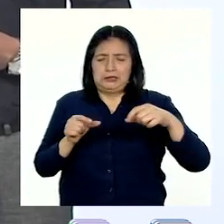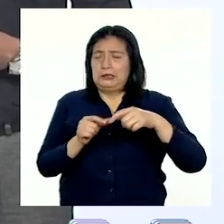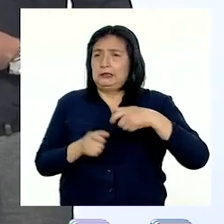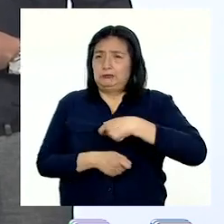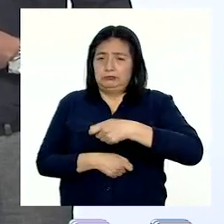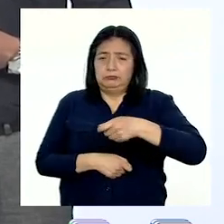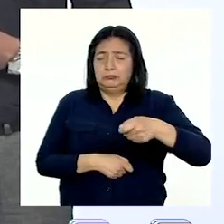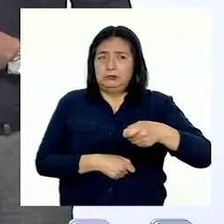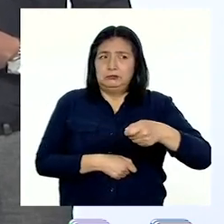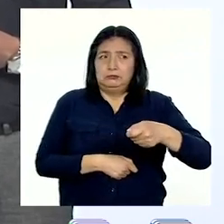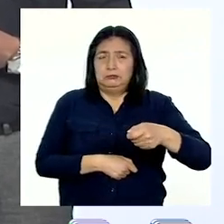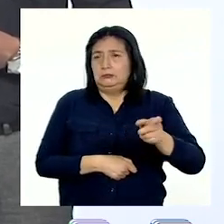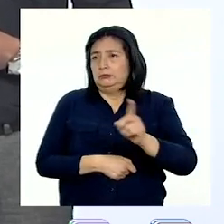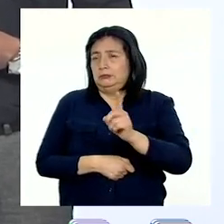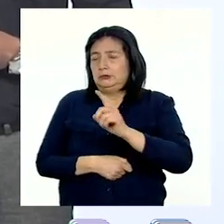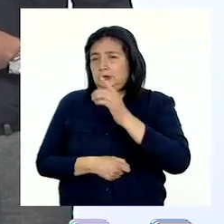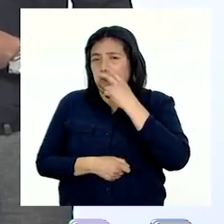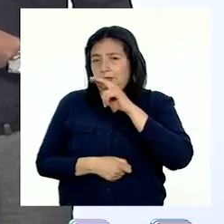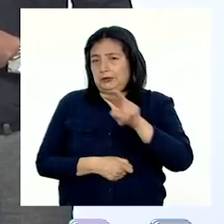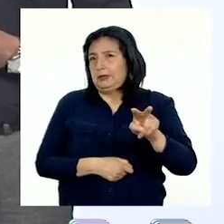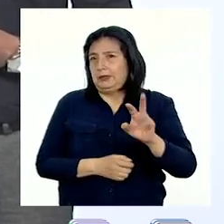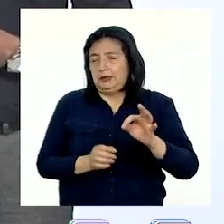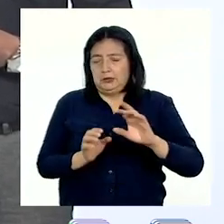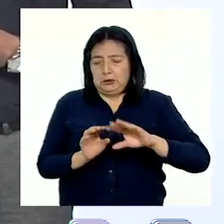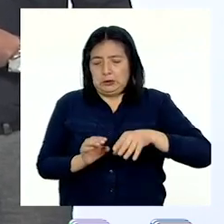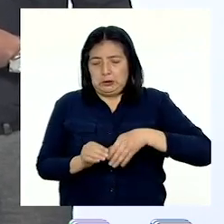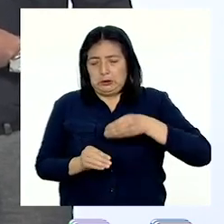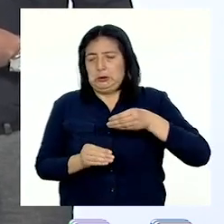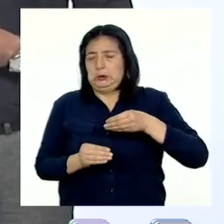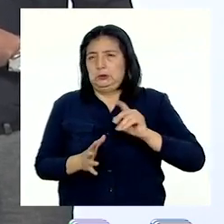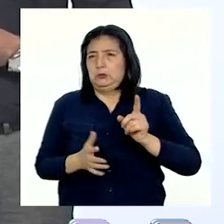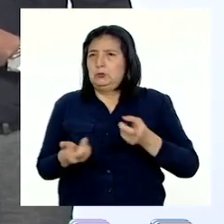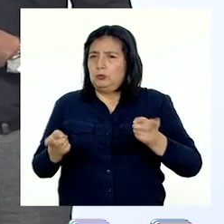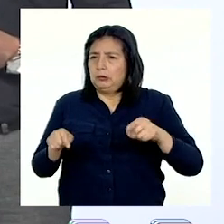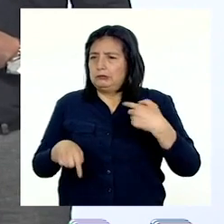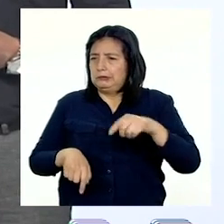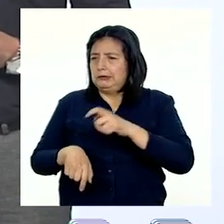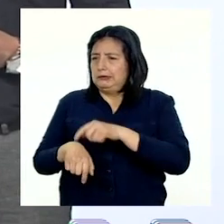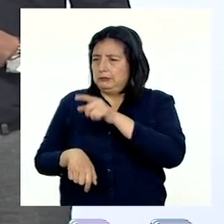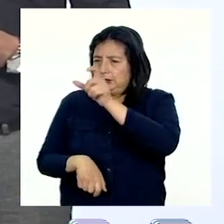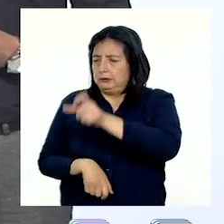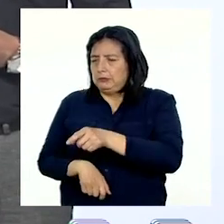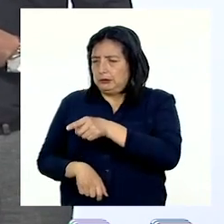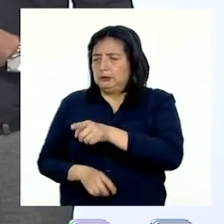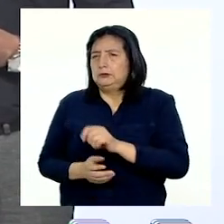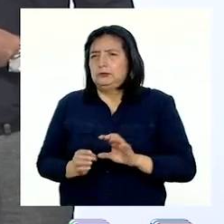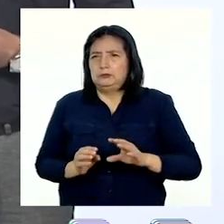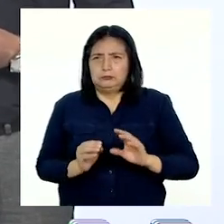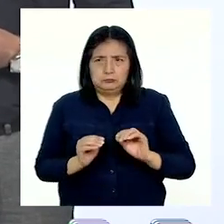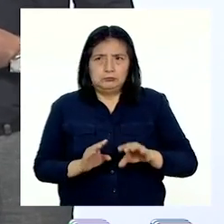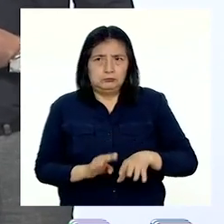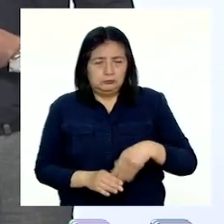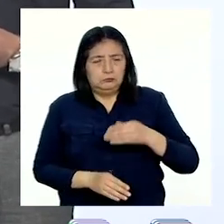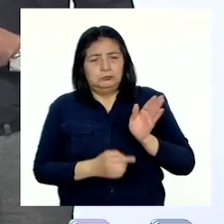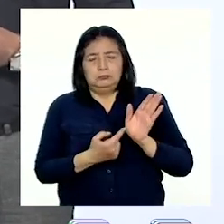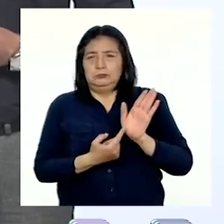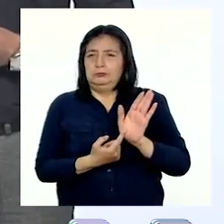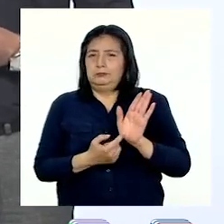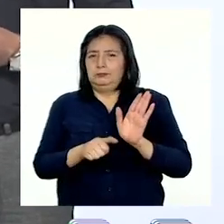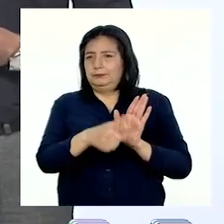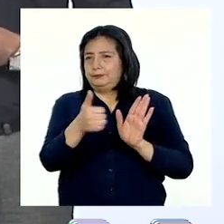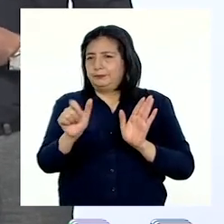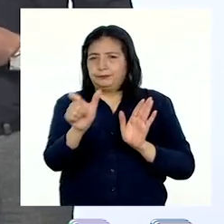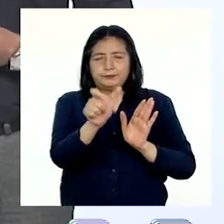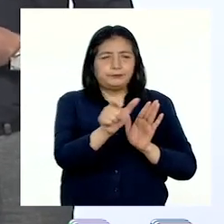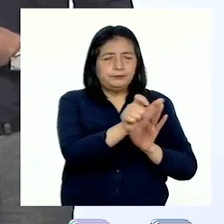tarjetas, pero sin que ninguno vea qué le tocó. Cuando llega el turno de un participante, este muestra su tarjeta a los